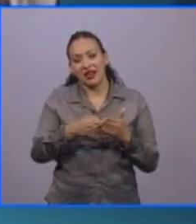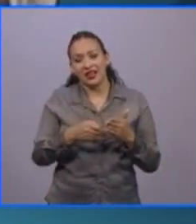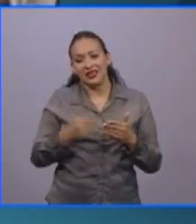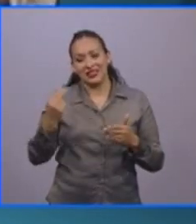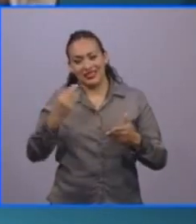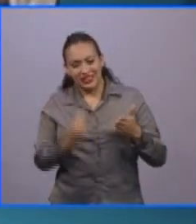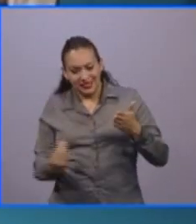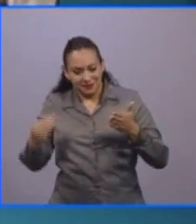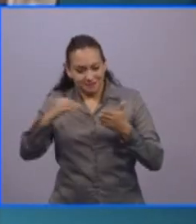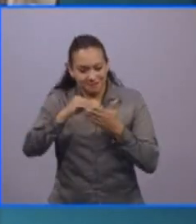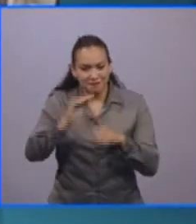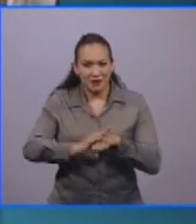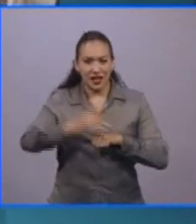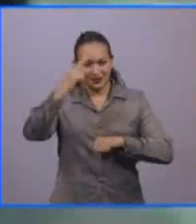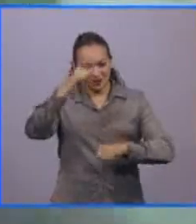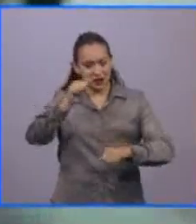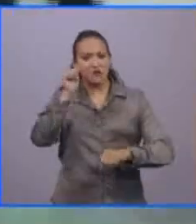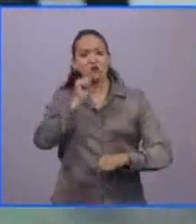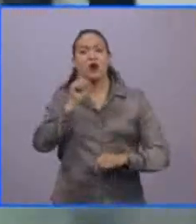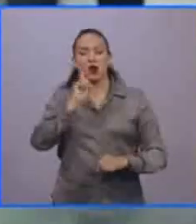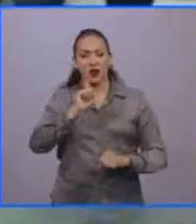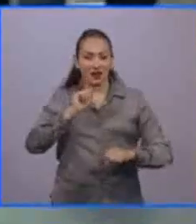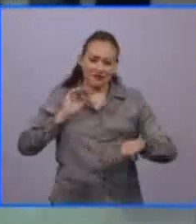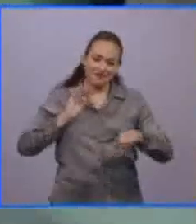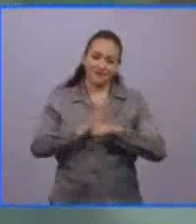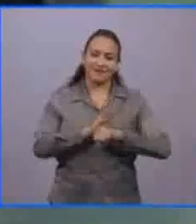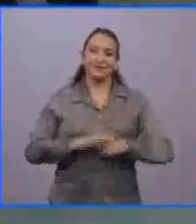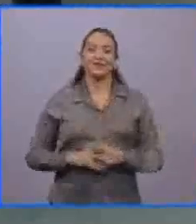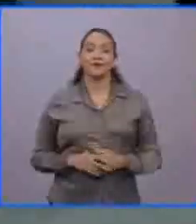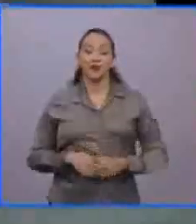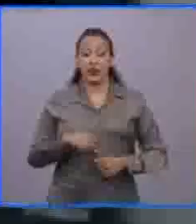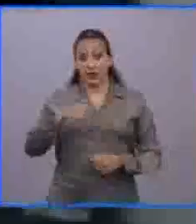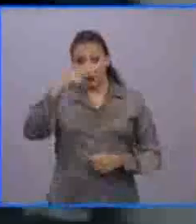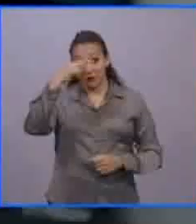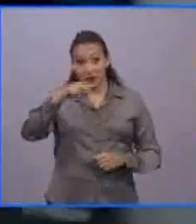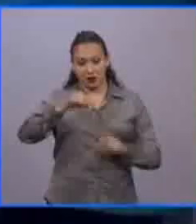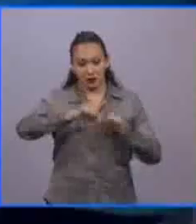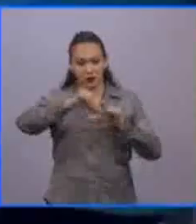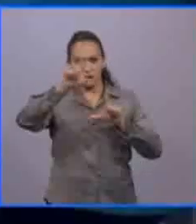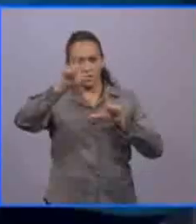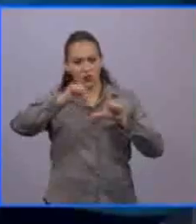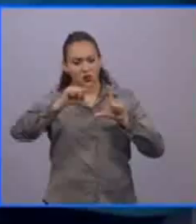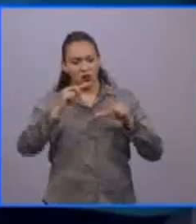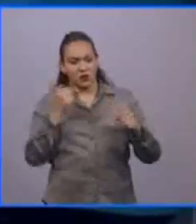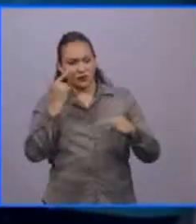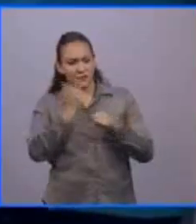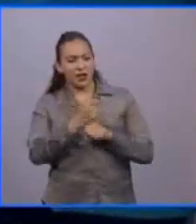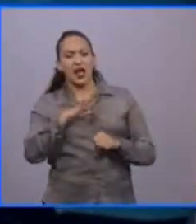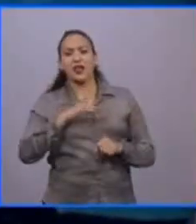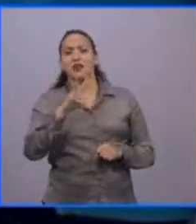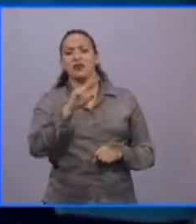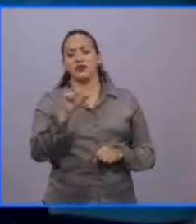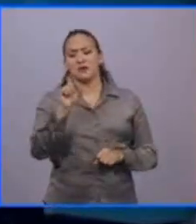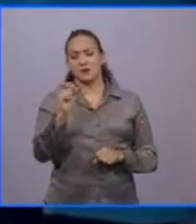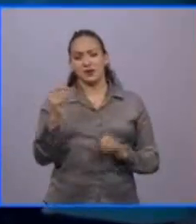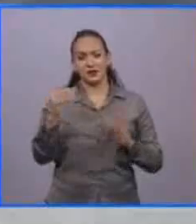con ciertas debilidades que es importante entender. Datos estadísticos revelan que en México existen alrededor de